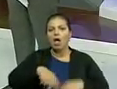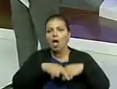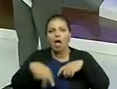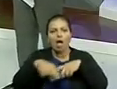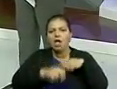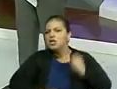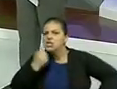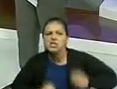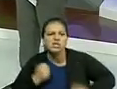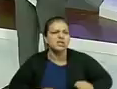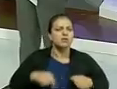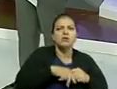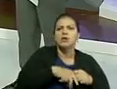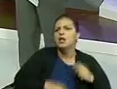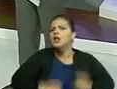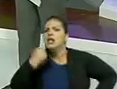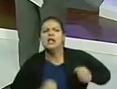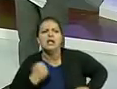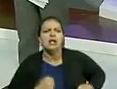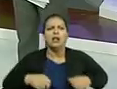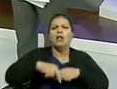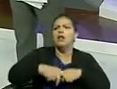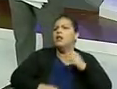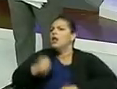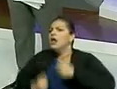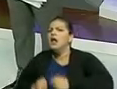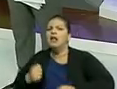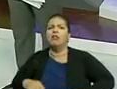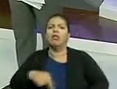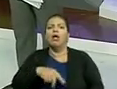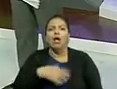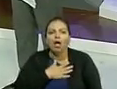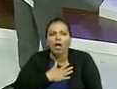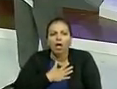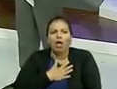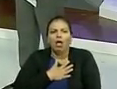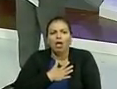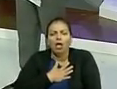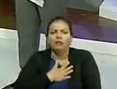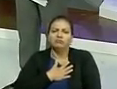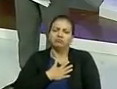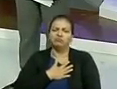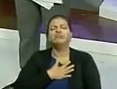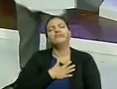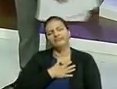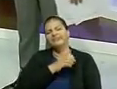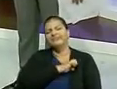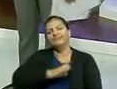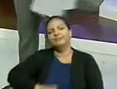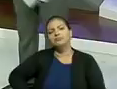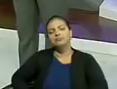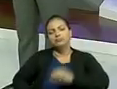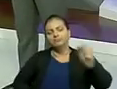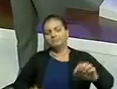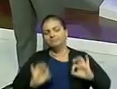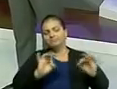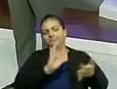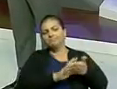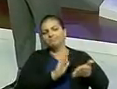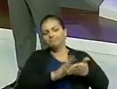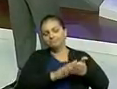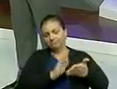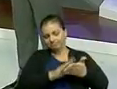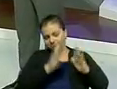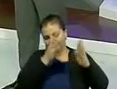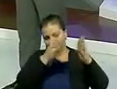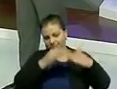corbata. La doble función, pues. Claro. Tuvo que tirársela a él. A tirarse al hombro. Está bien, bien ganado. Bien ganado. Felicitaciones a los de MLCistas. Porque fue bien